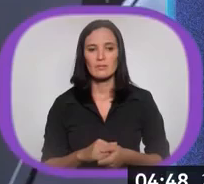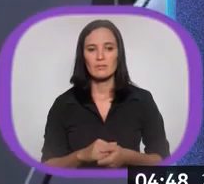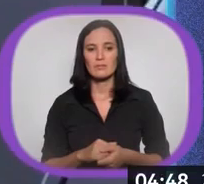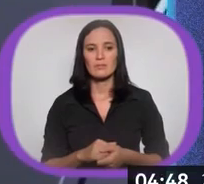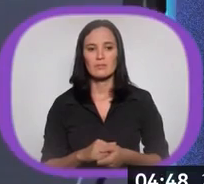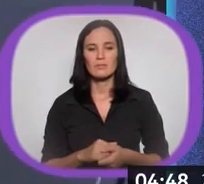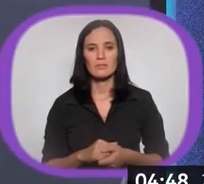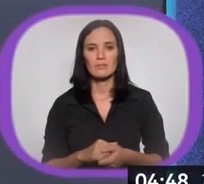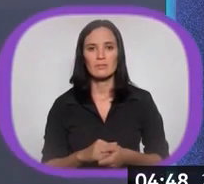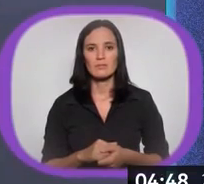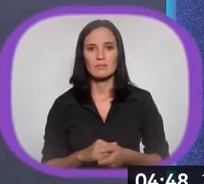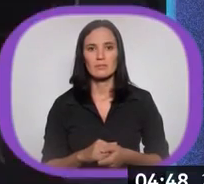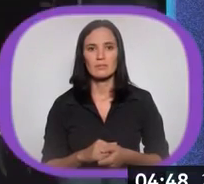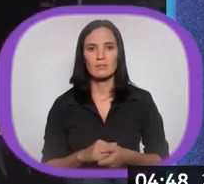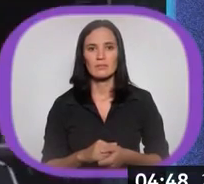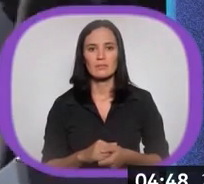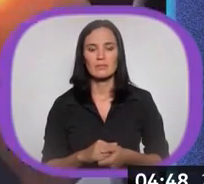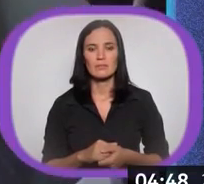¡Tanfor enojado!